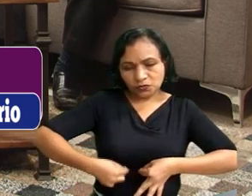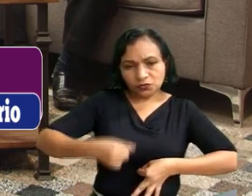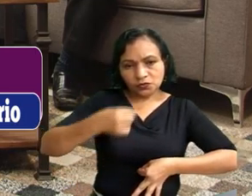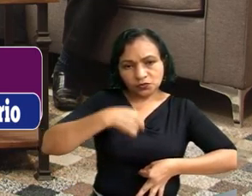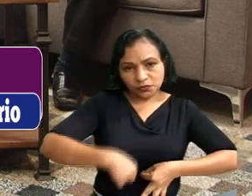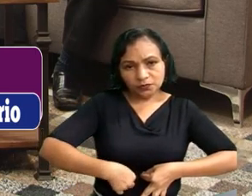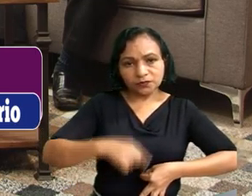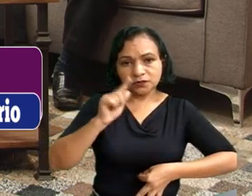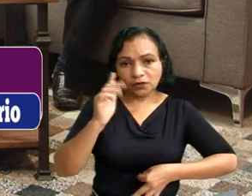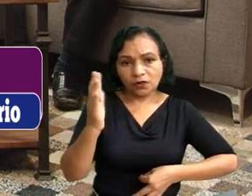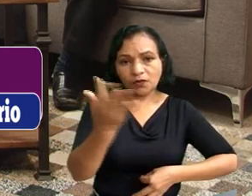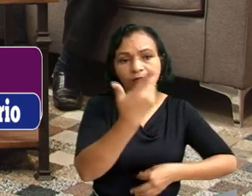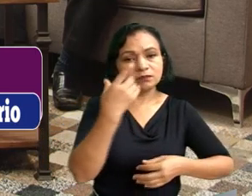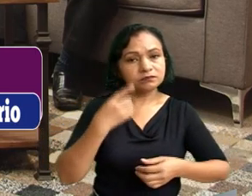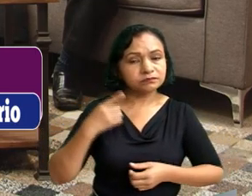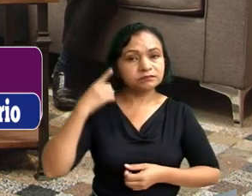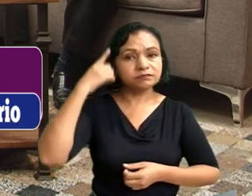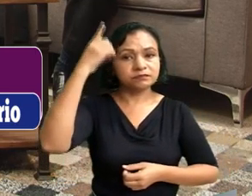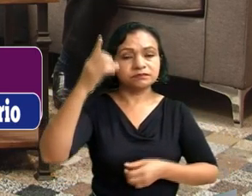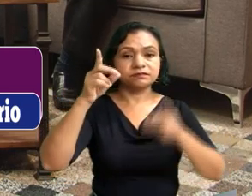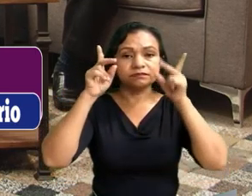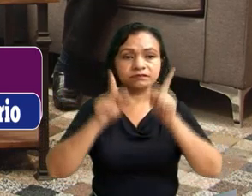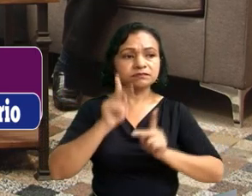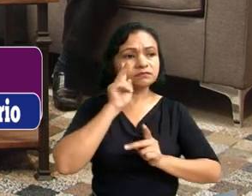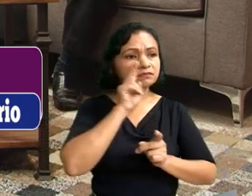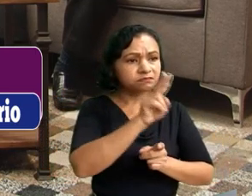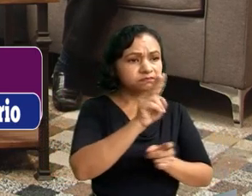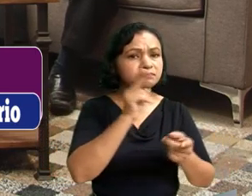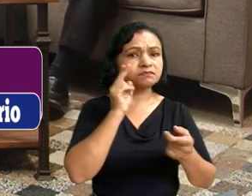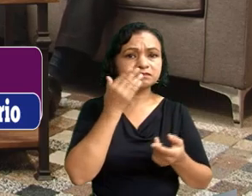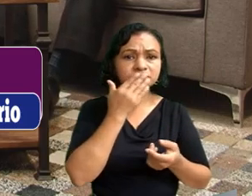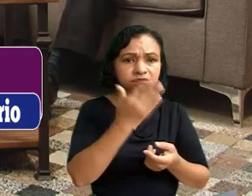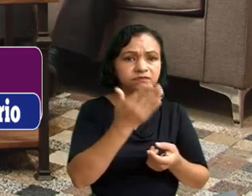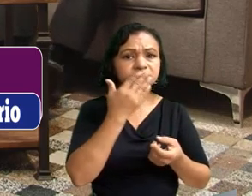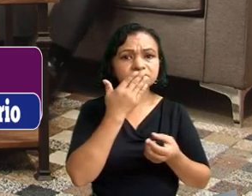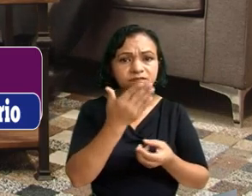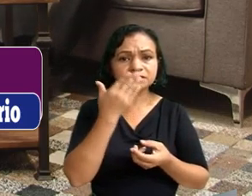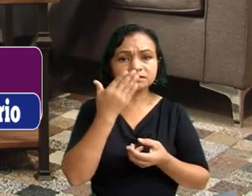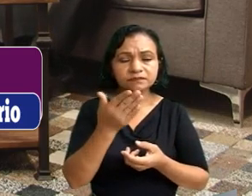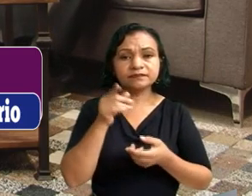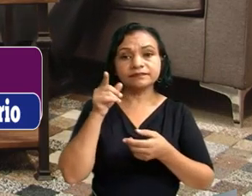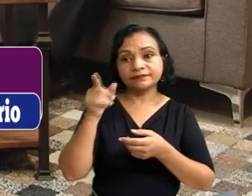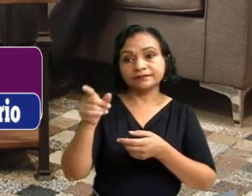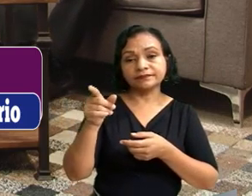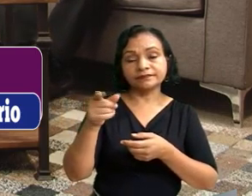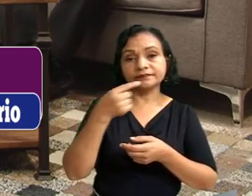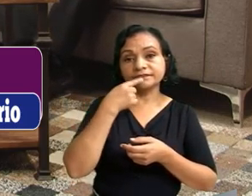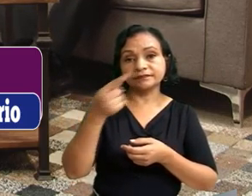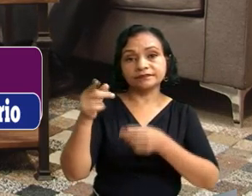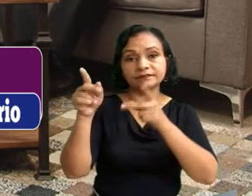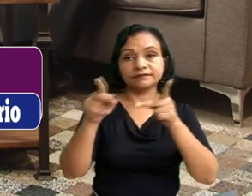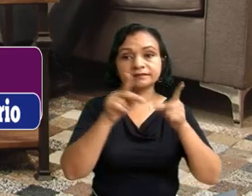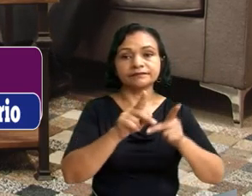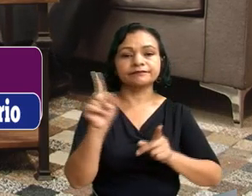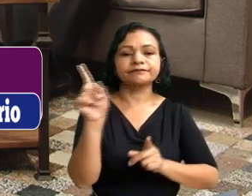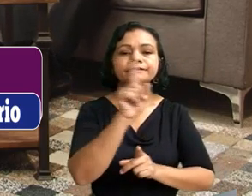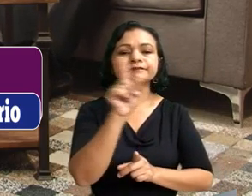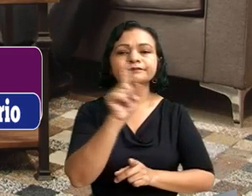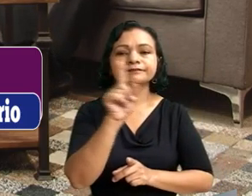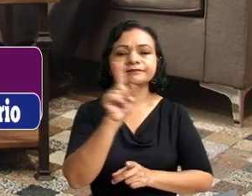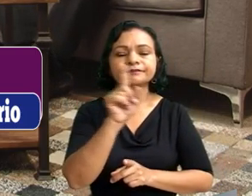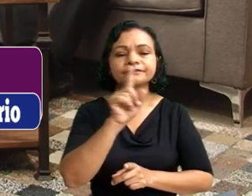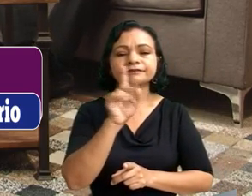todo ese progreso que la gente ve siente y ahí es donde ellos dicen no vamos a andar de santi